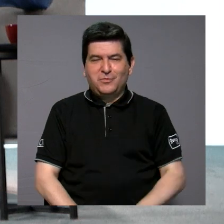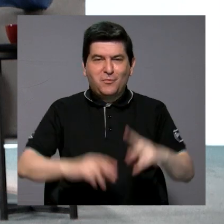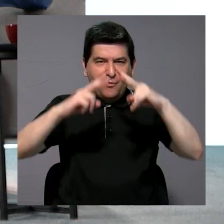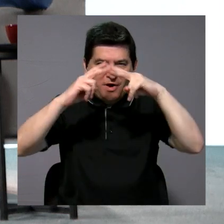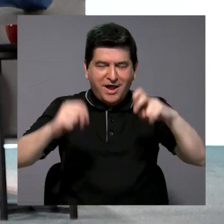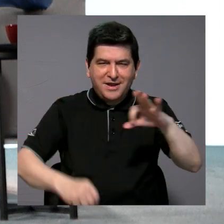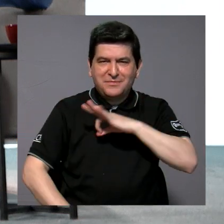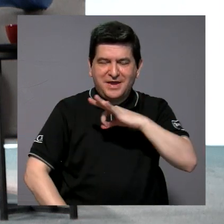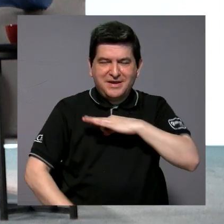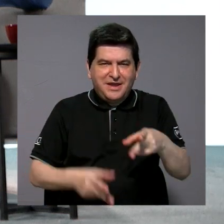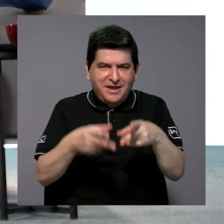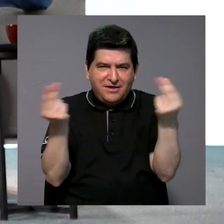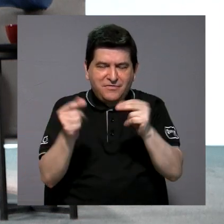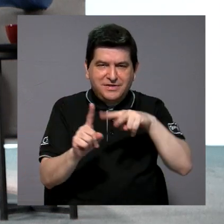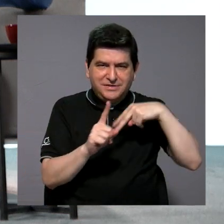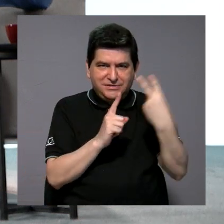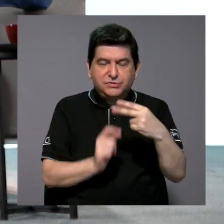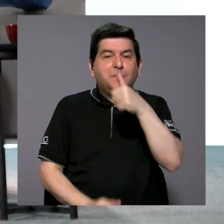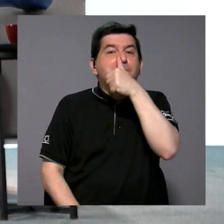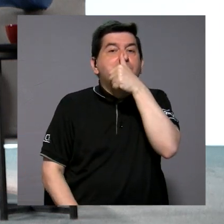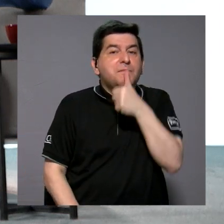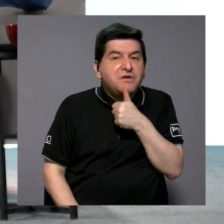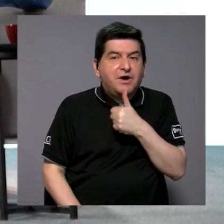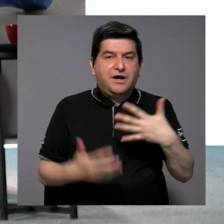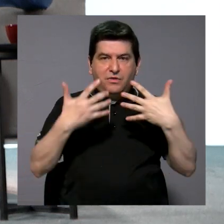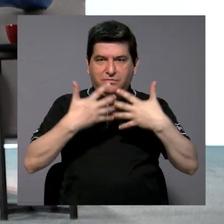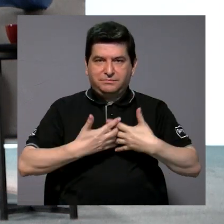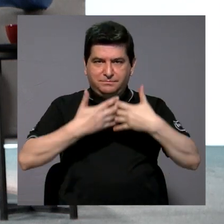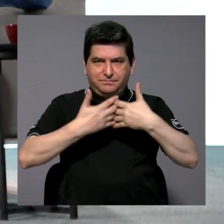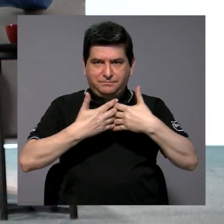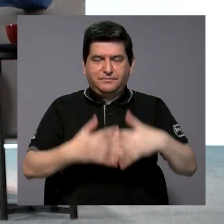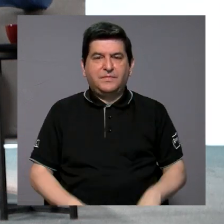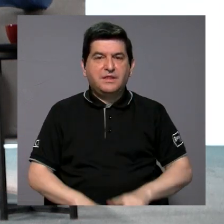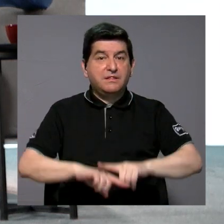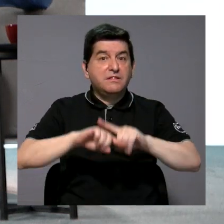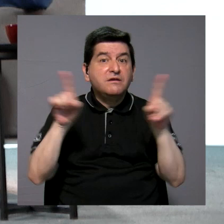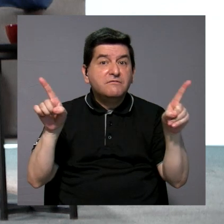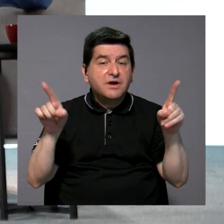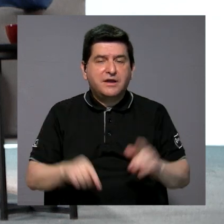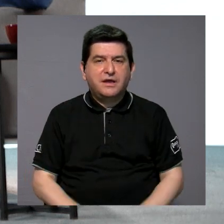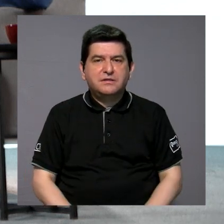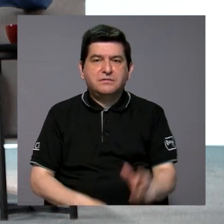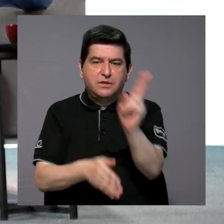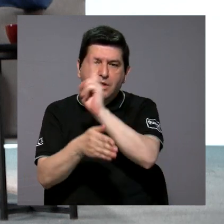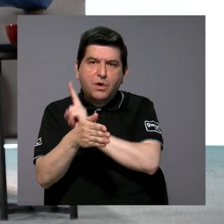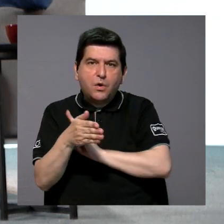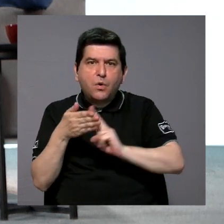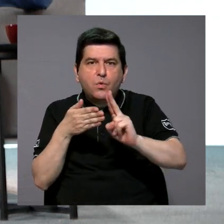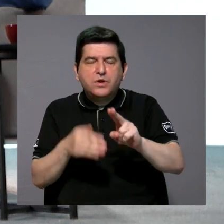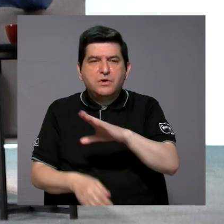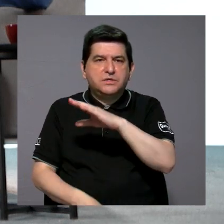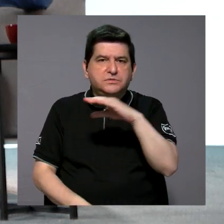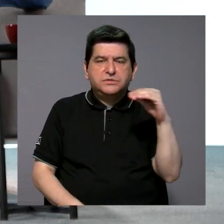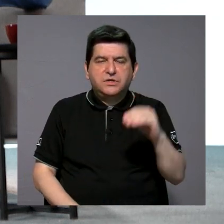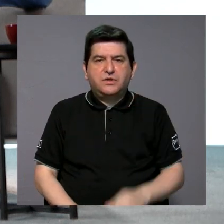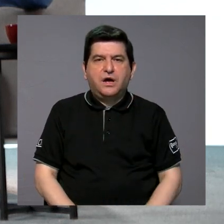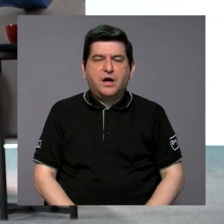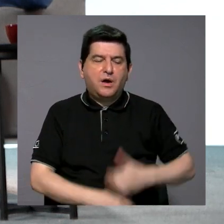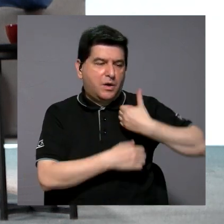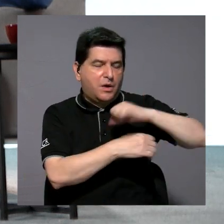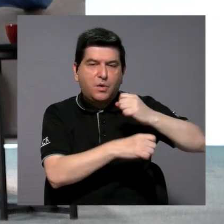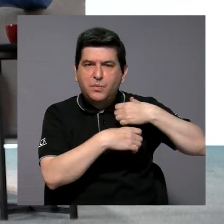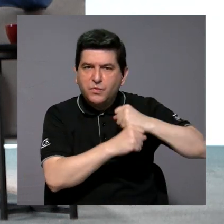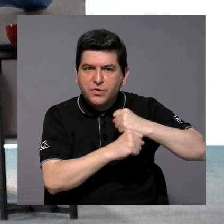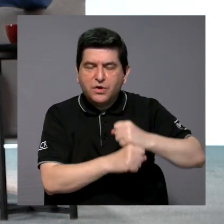análisis beneficio-costo desde el punto de vista privado de una empresa que desde el punto de vista de una universidad, desde el punto de vista de un